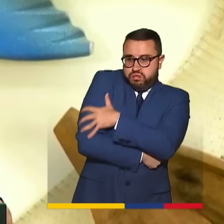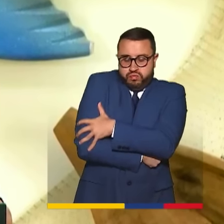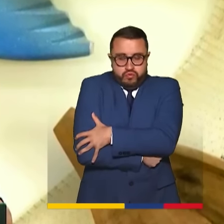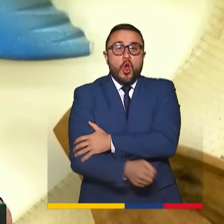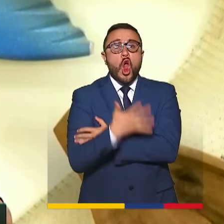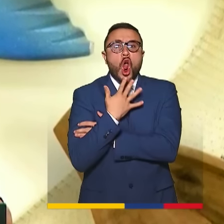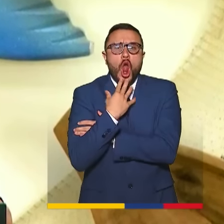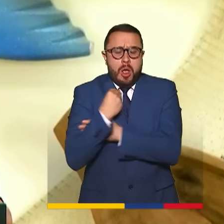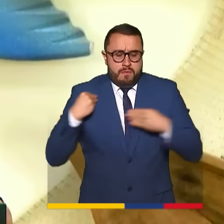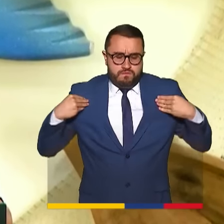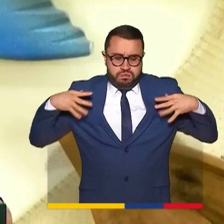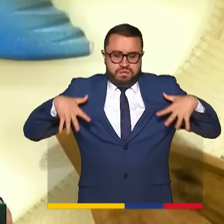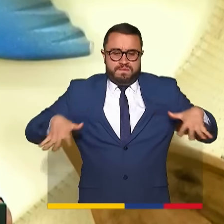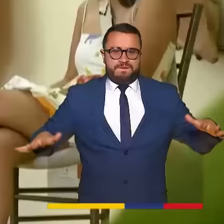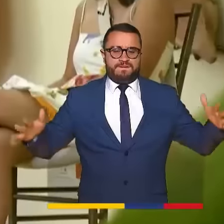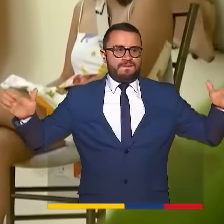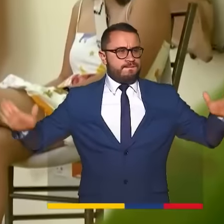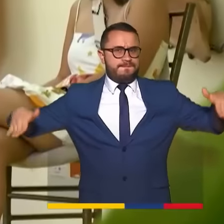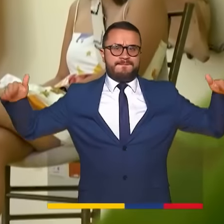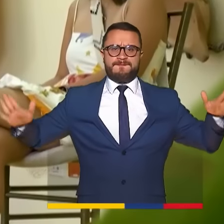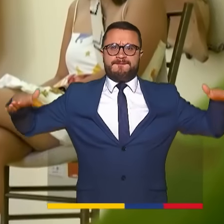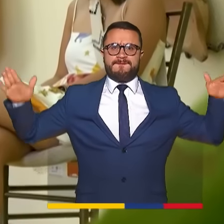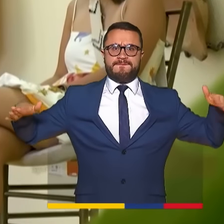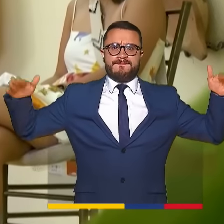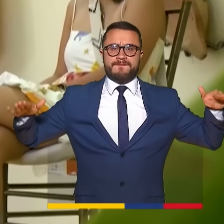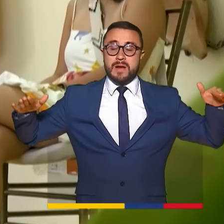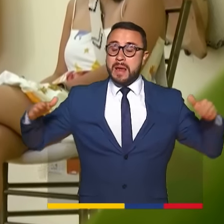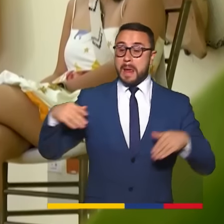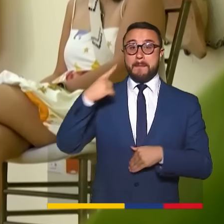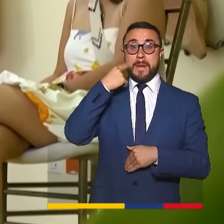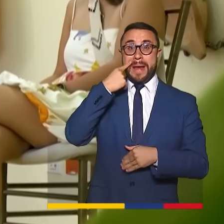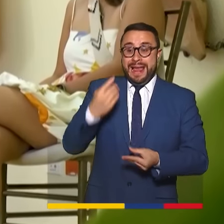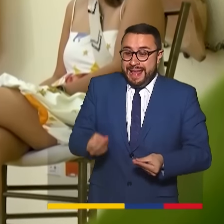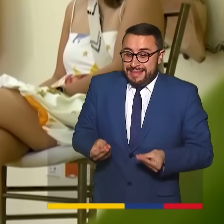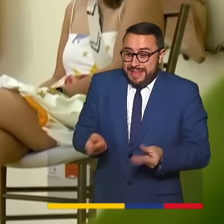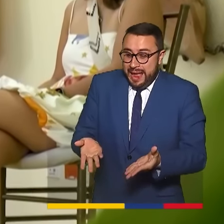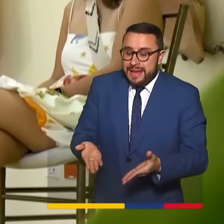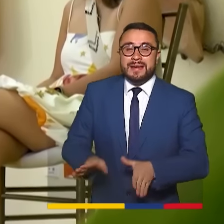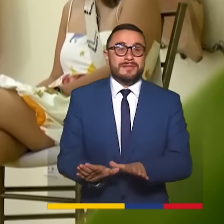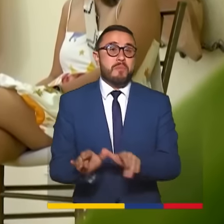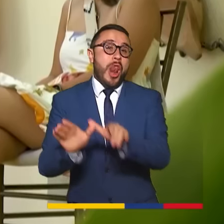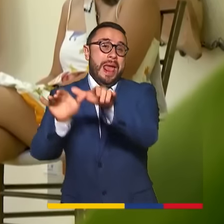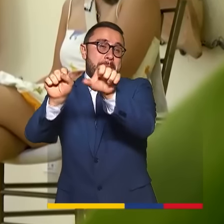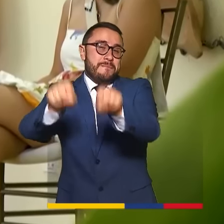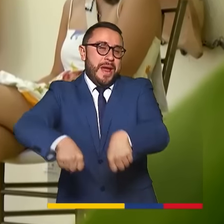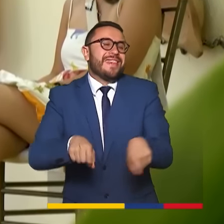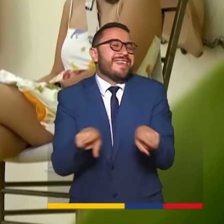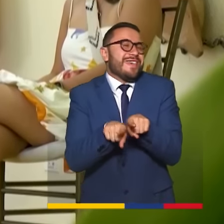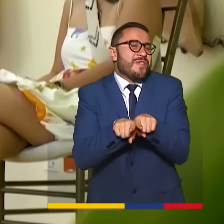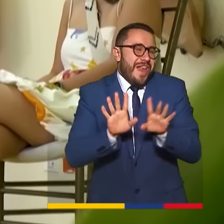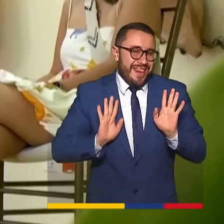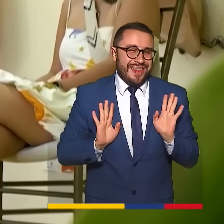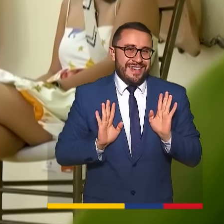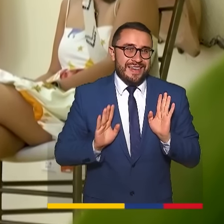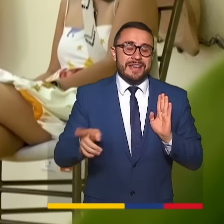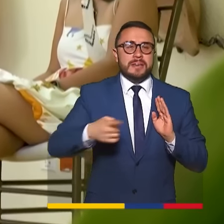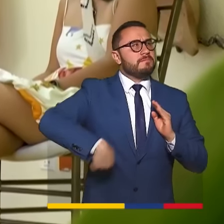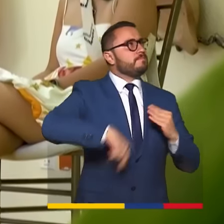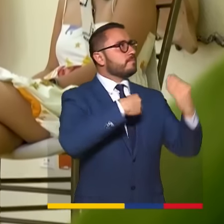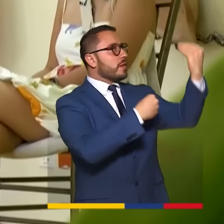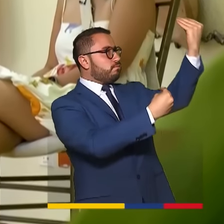Ojalá ya bien provistos de lo que el Padre pudo dar en términos de convertirlos en seres